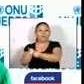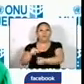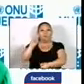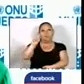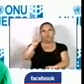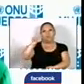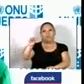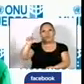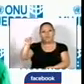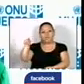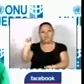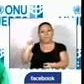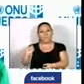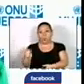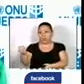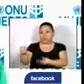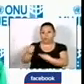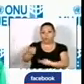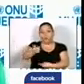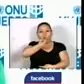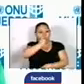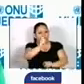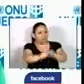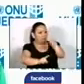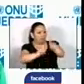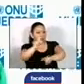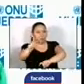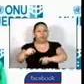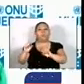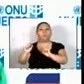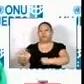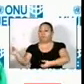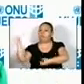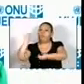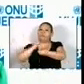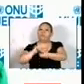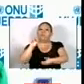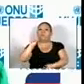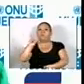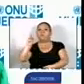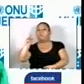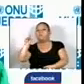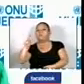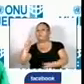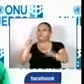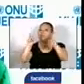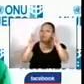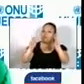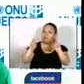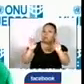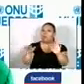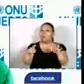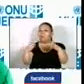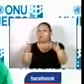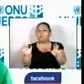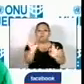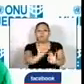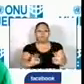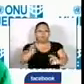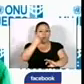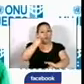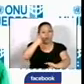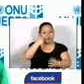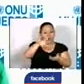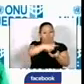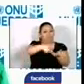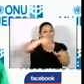y creo que esta encuesta puede servir para trabajar con el Viceministerio de Transportes en mayores medidas de protección a